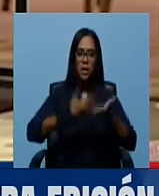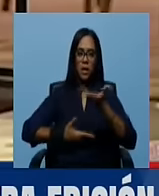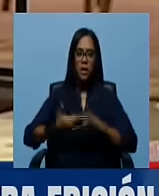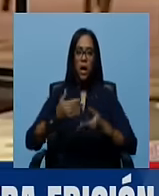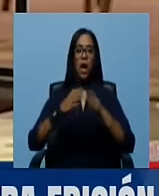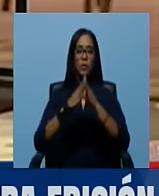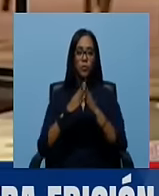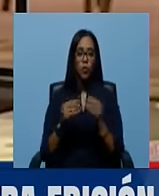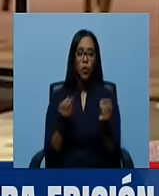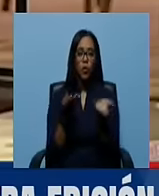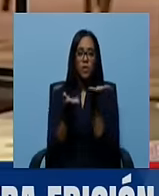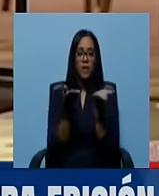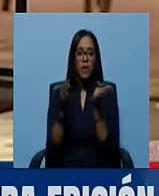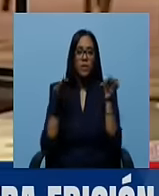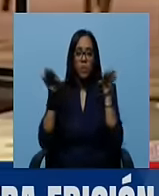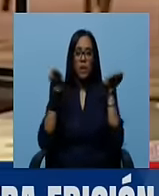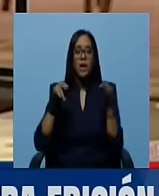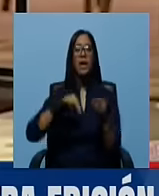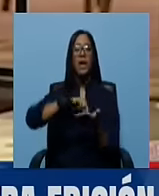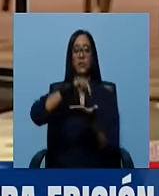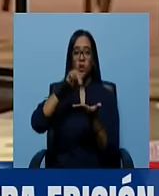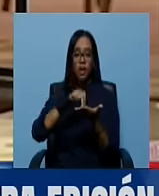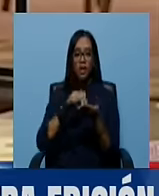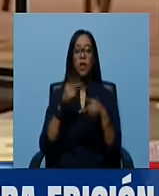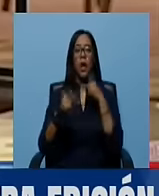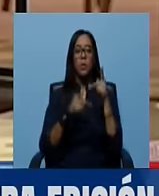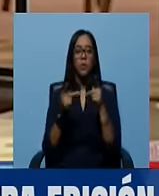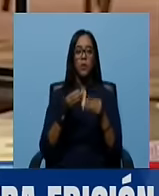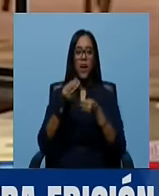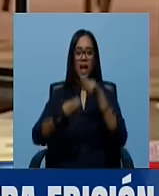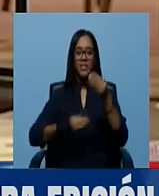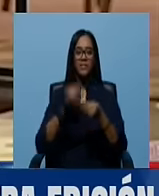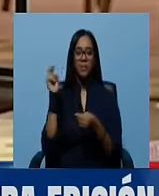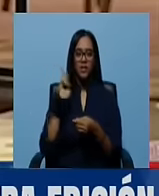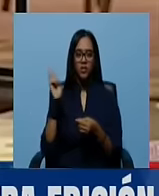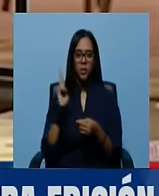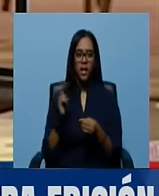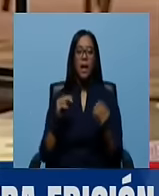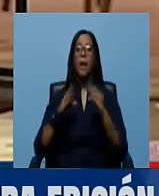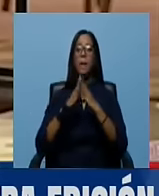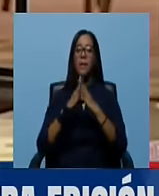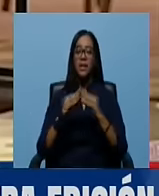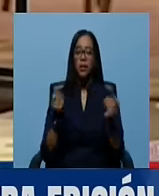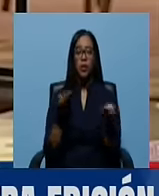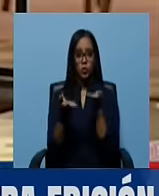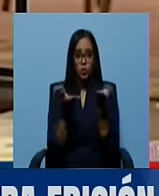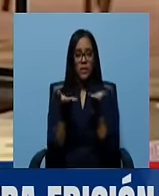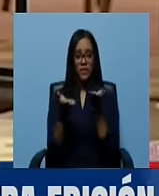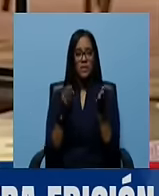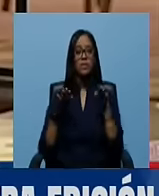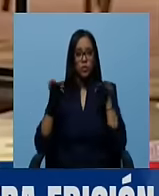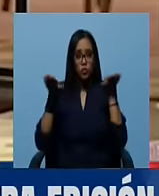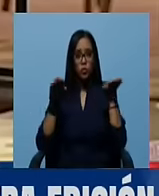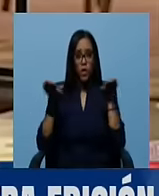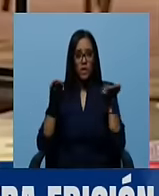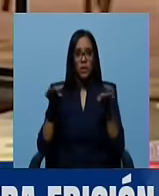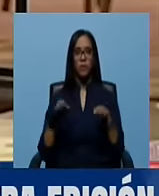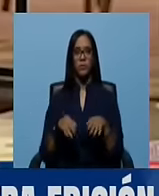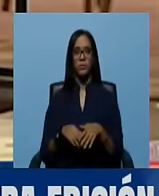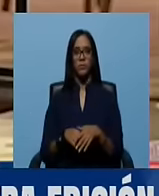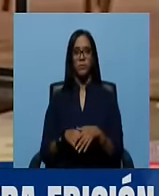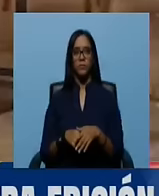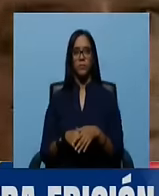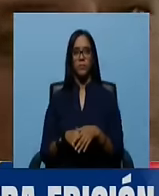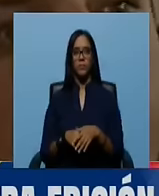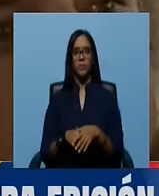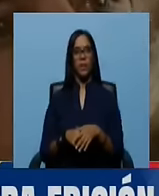servidores de turismo nacionales de productos hechos en Venezuela para todos sus servicios turísticos. Y